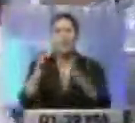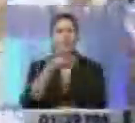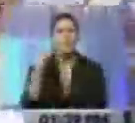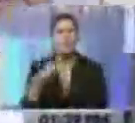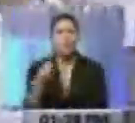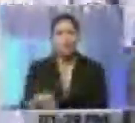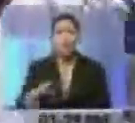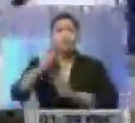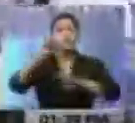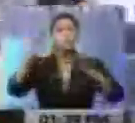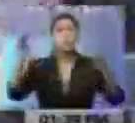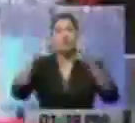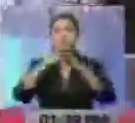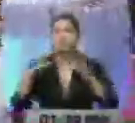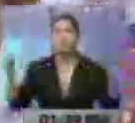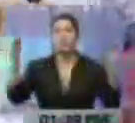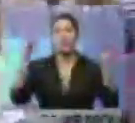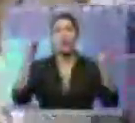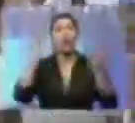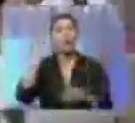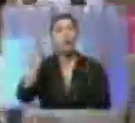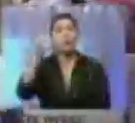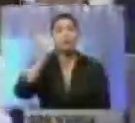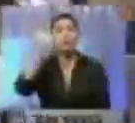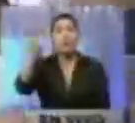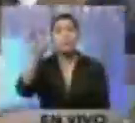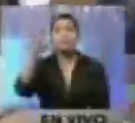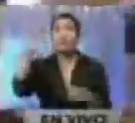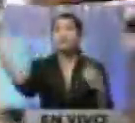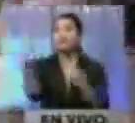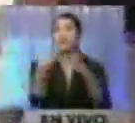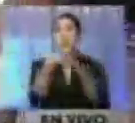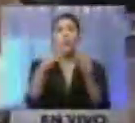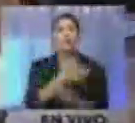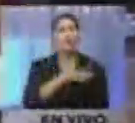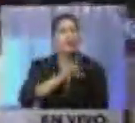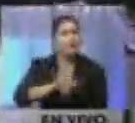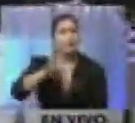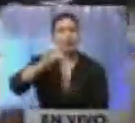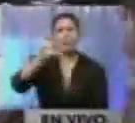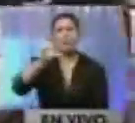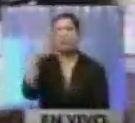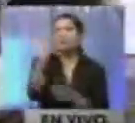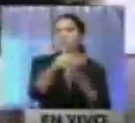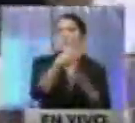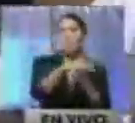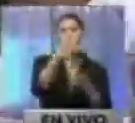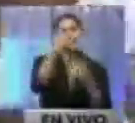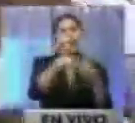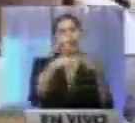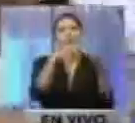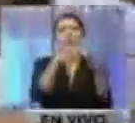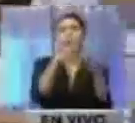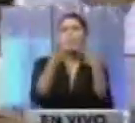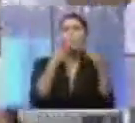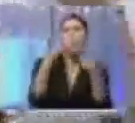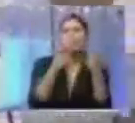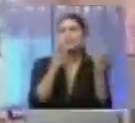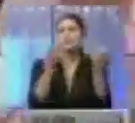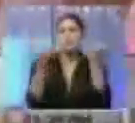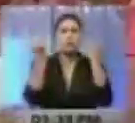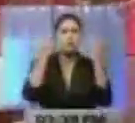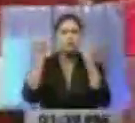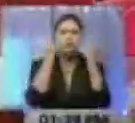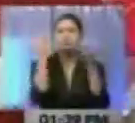ello convocado todos y todas. En el Congreso de la Patria están todos los que queremos a la patria. Más allá de cualquier posición ideológica,